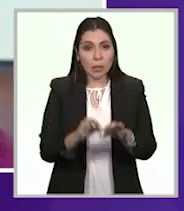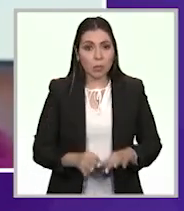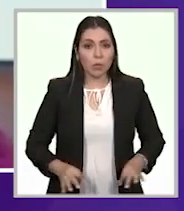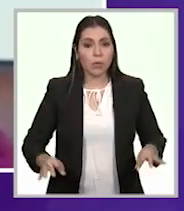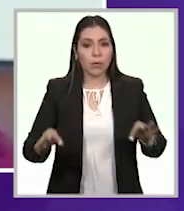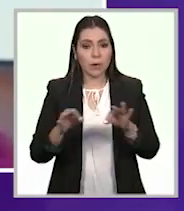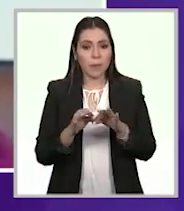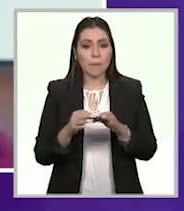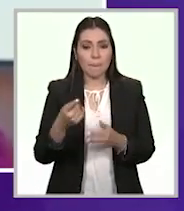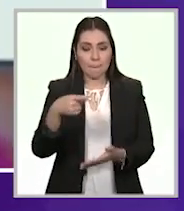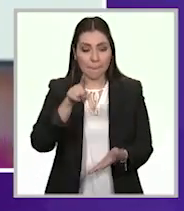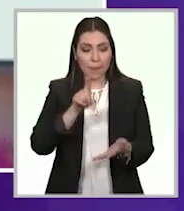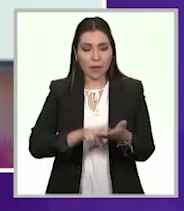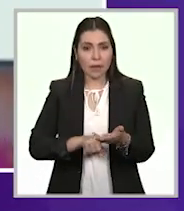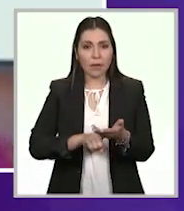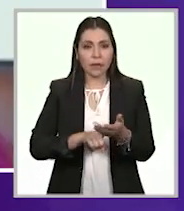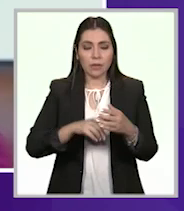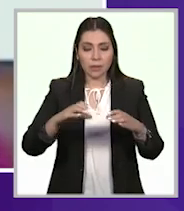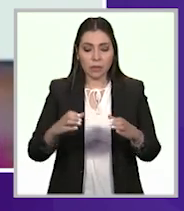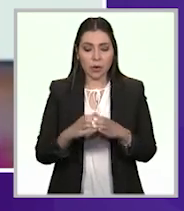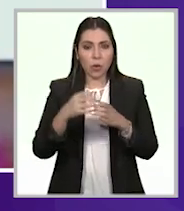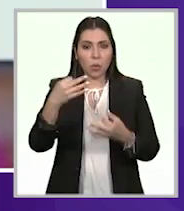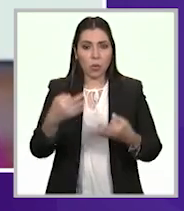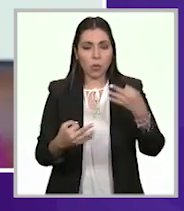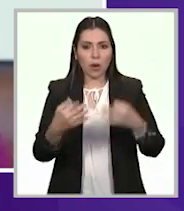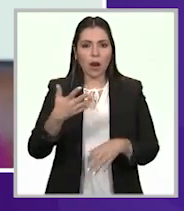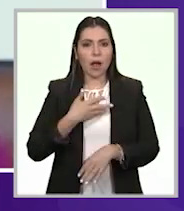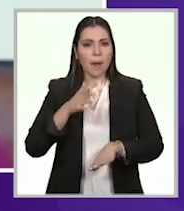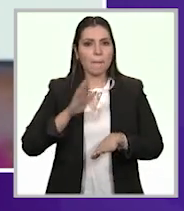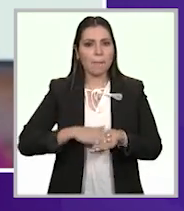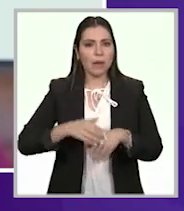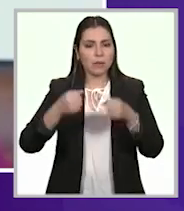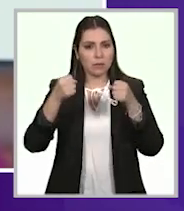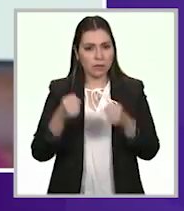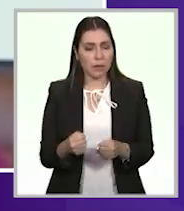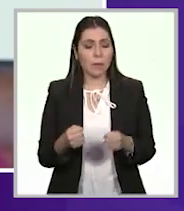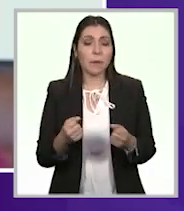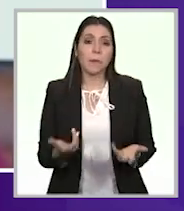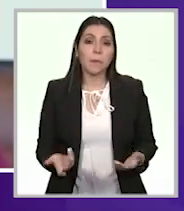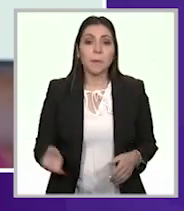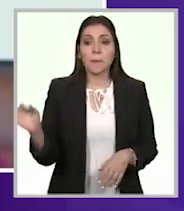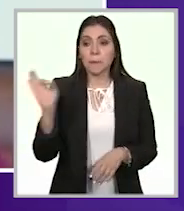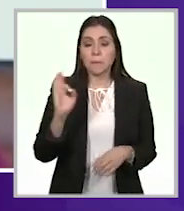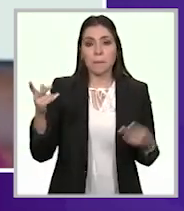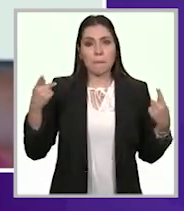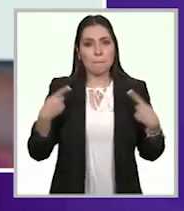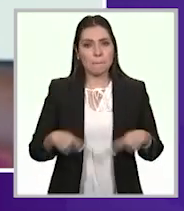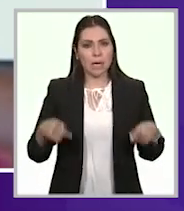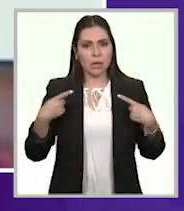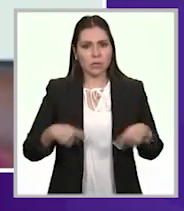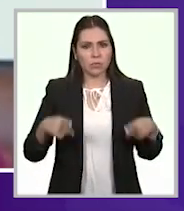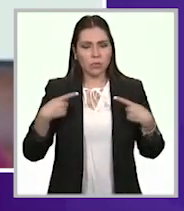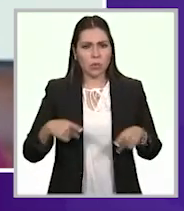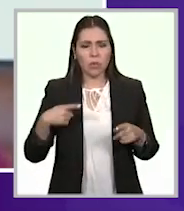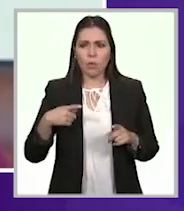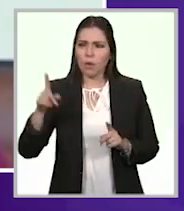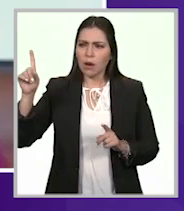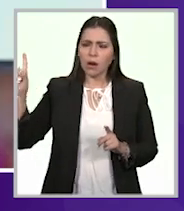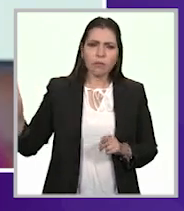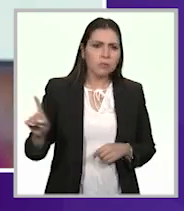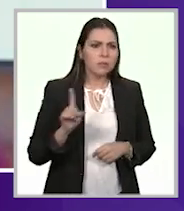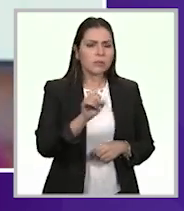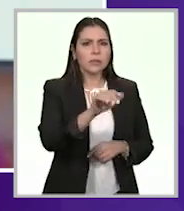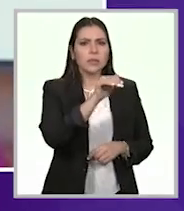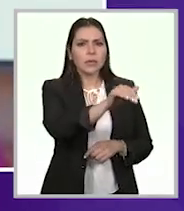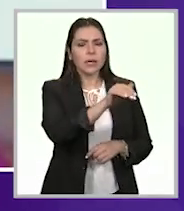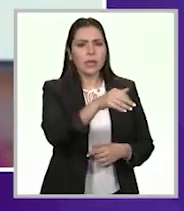porque nos da estabilidad en el sistema jurídico. Si cada vez que viene una persona, un justiciable, a hacerle una pregunta a